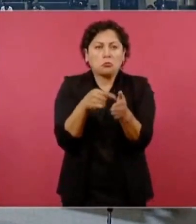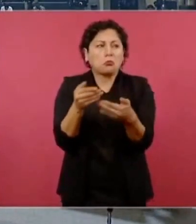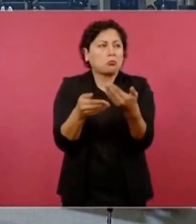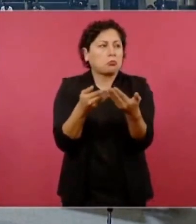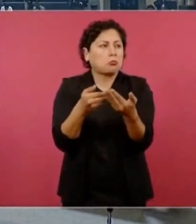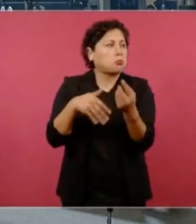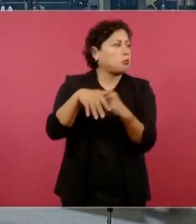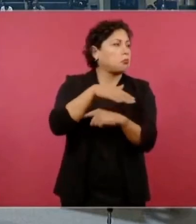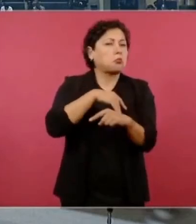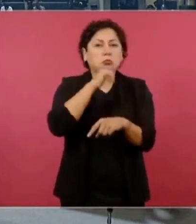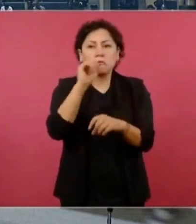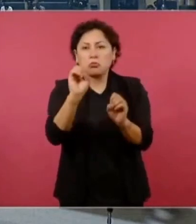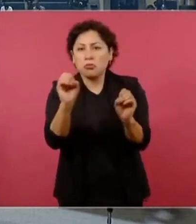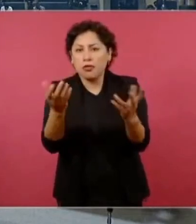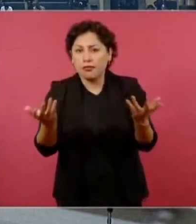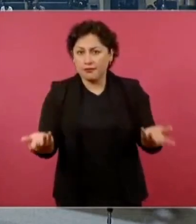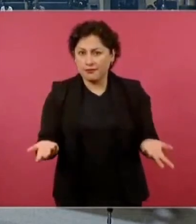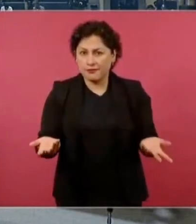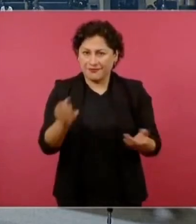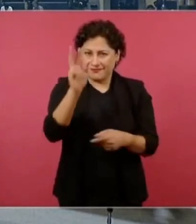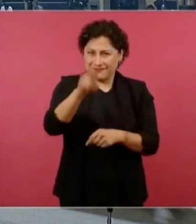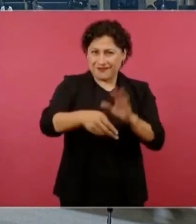de 30 metros cuadrados